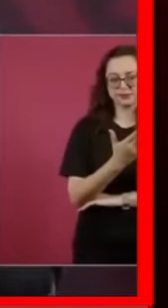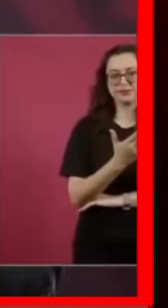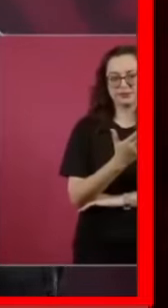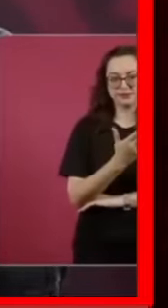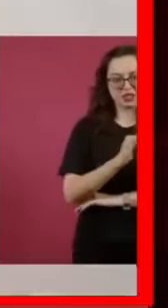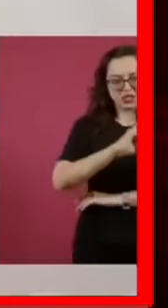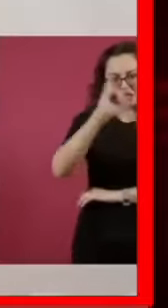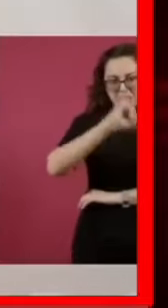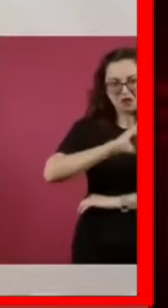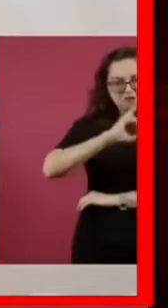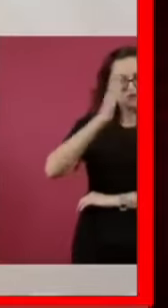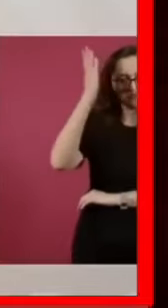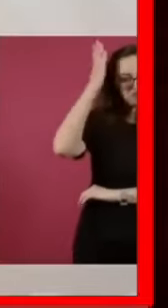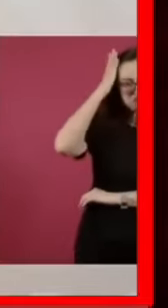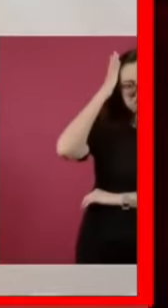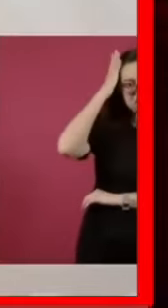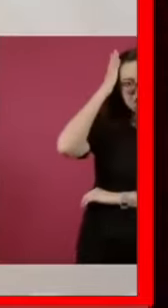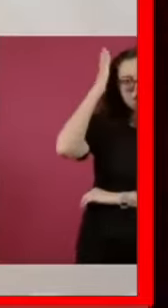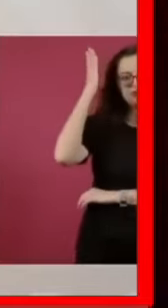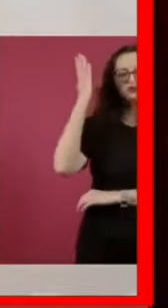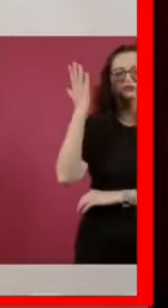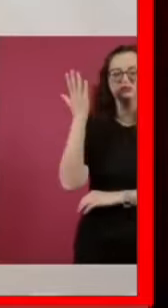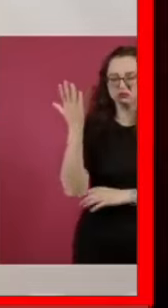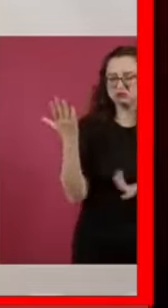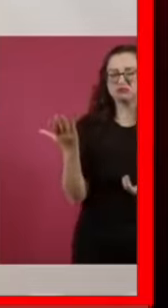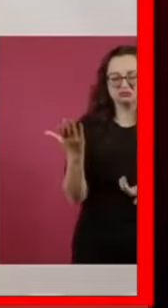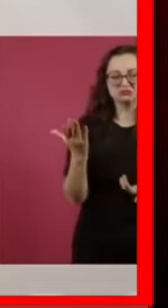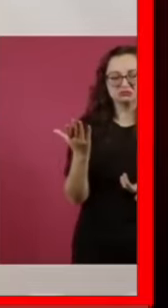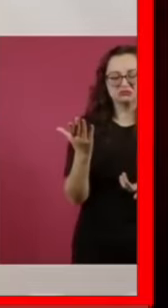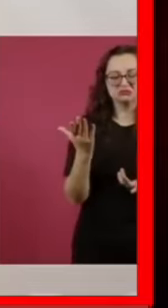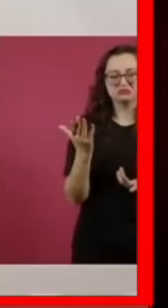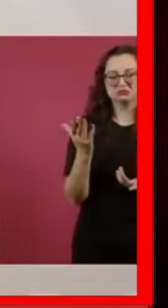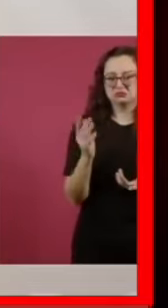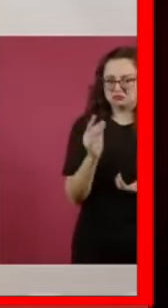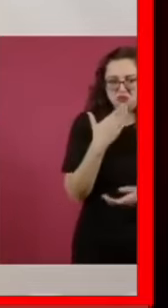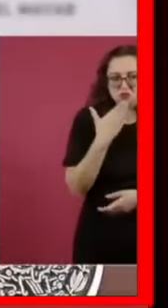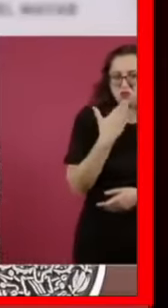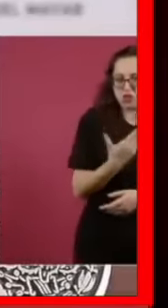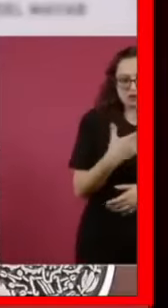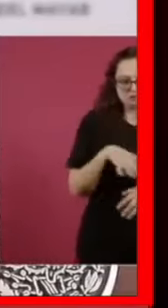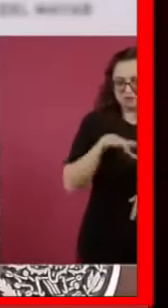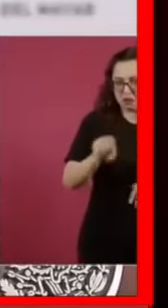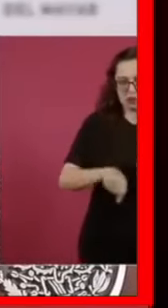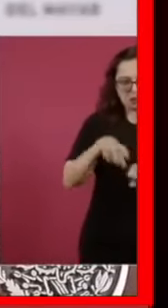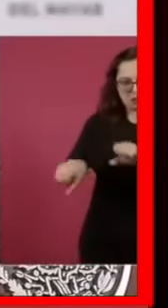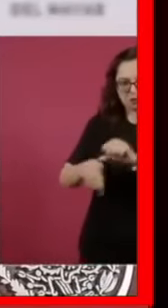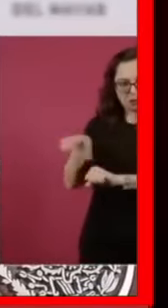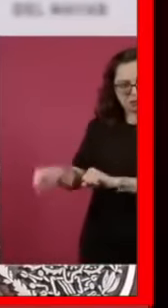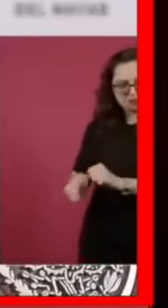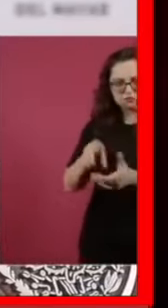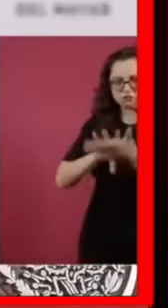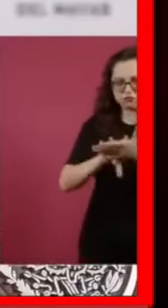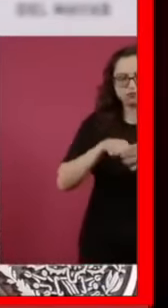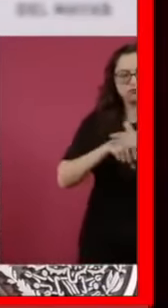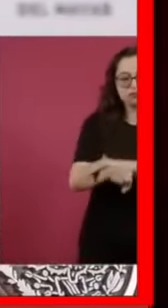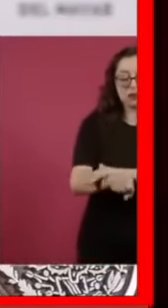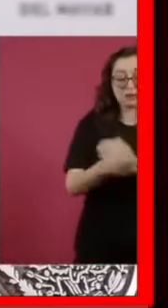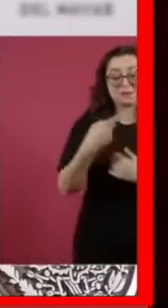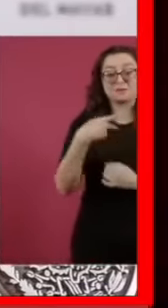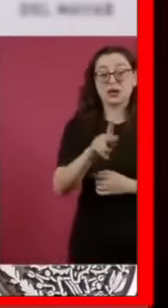jefes, capos de las bandas de narcotráfico, pero lo mejor